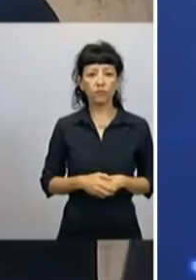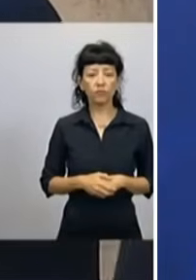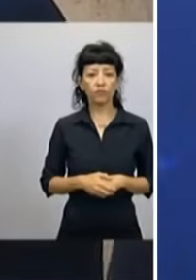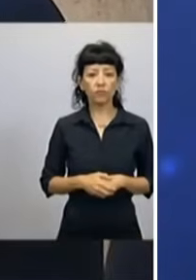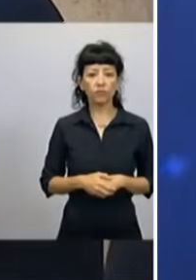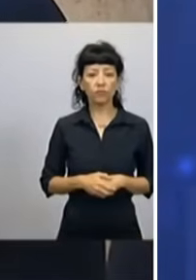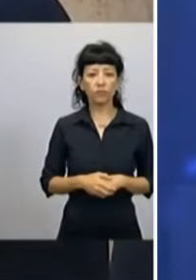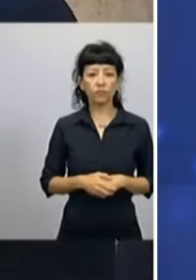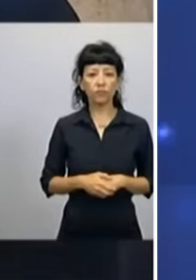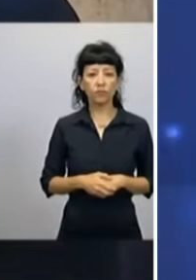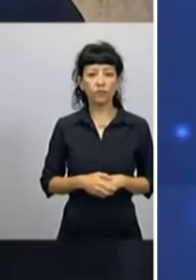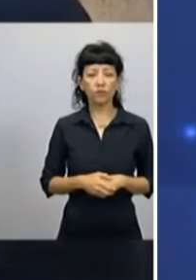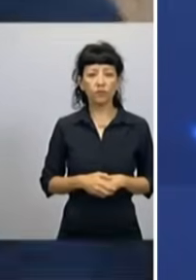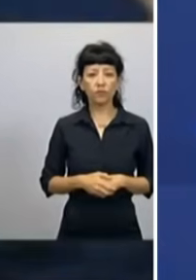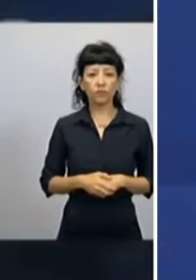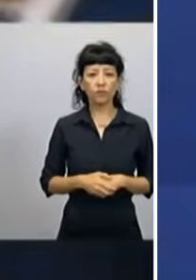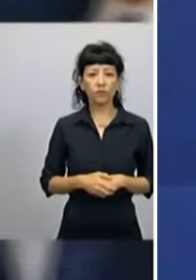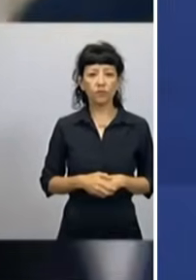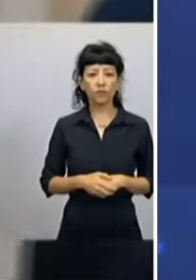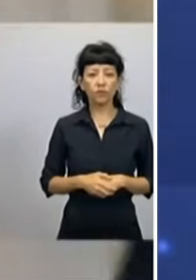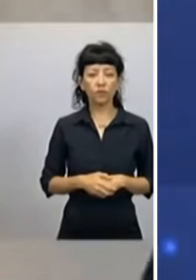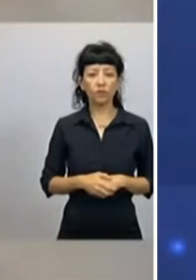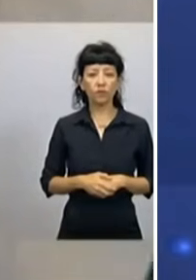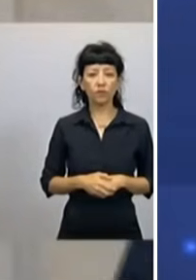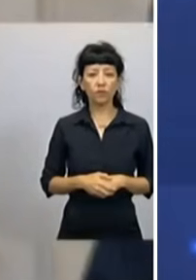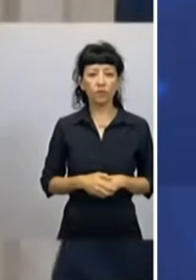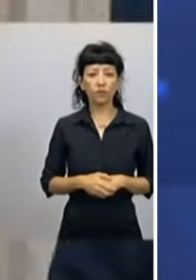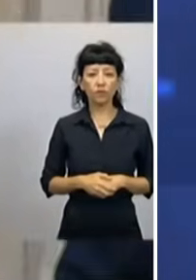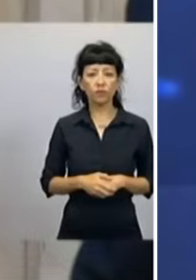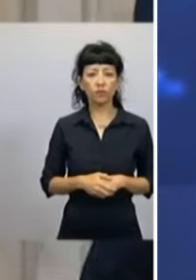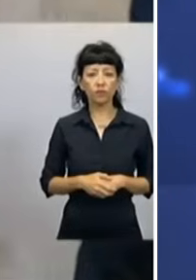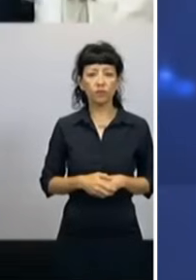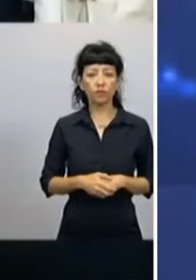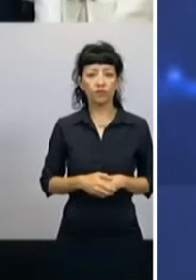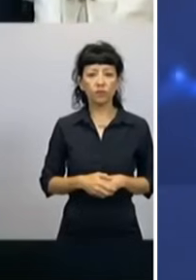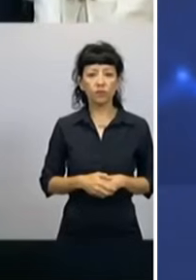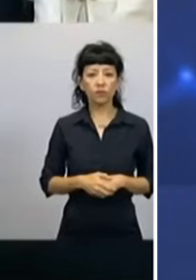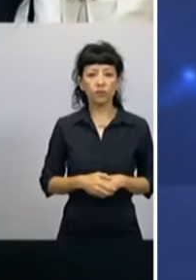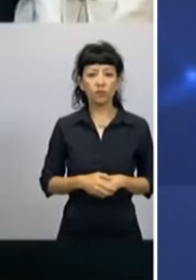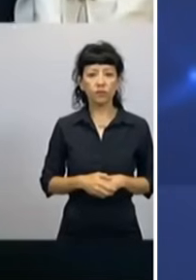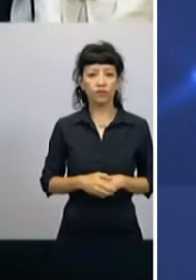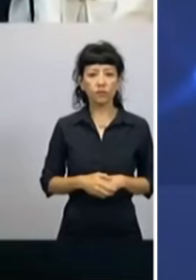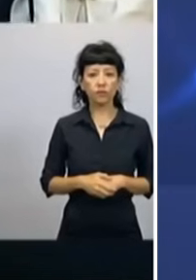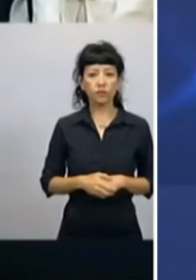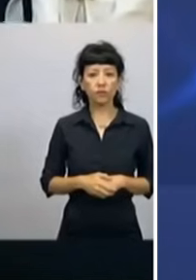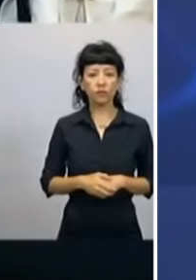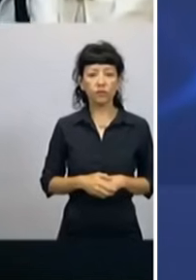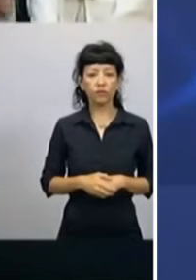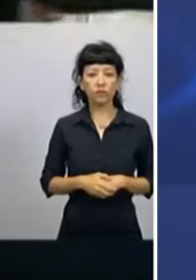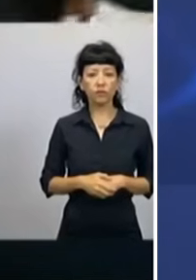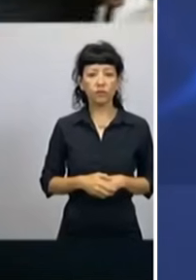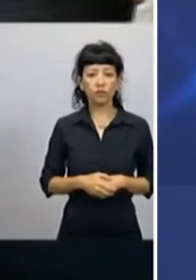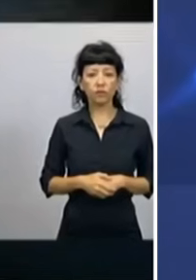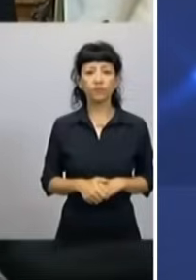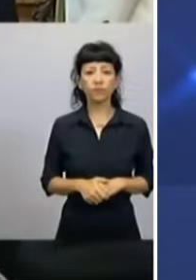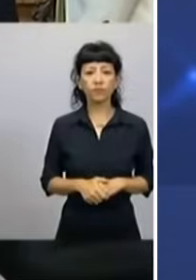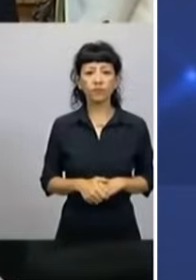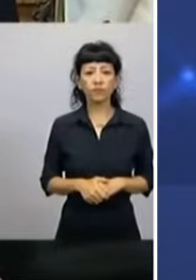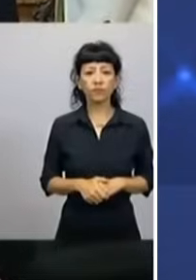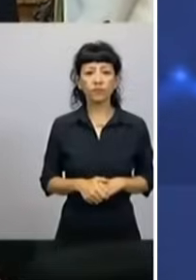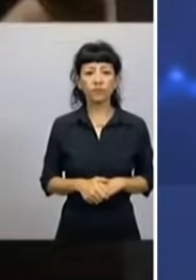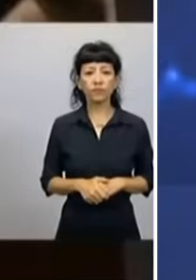posible. Respecto a lo segundo, bueno, lo que se puede interpretar, o algunos podrían interpretar, es como